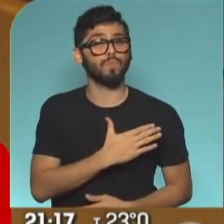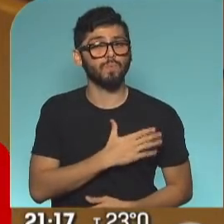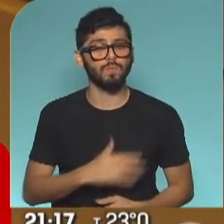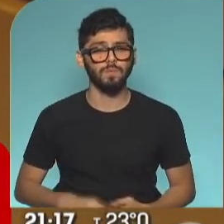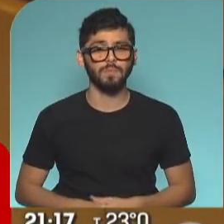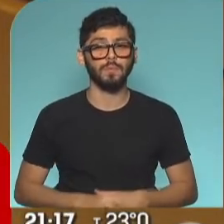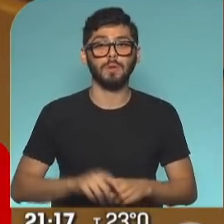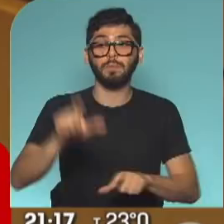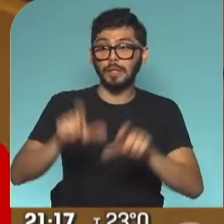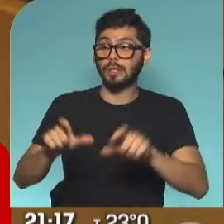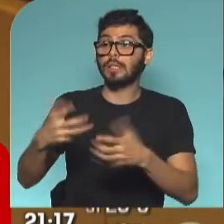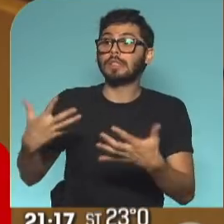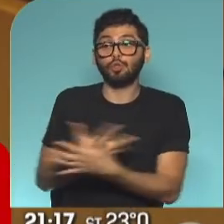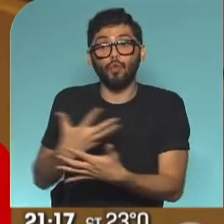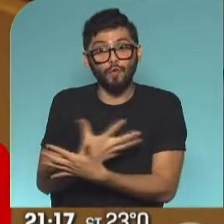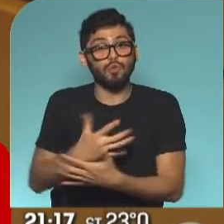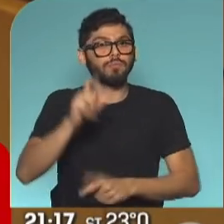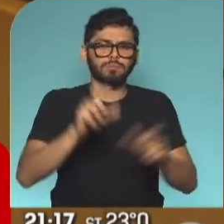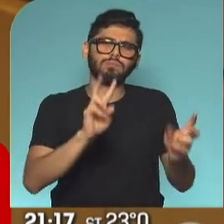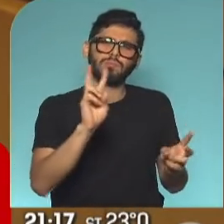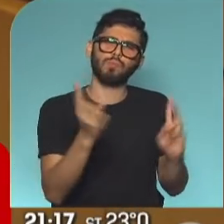Gente que sufrió con la enfermedad y gente que se ha ido.